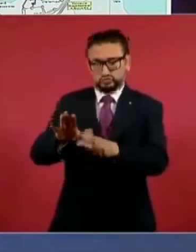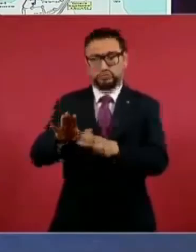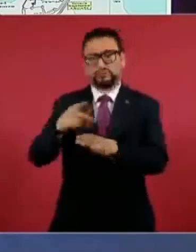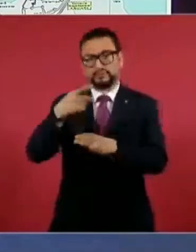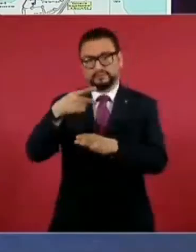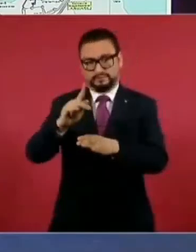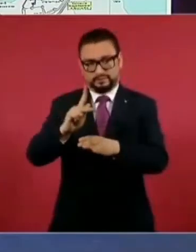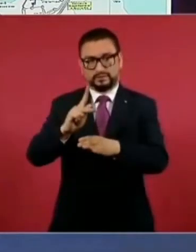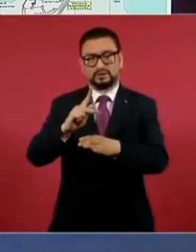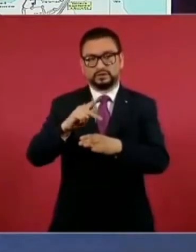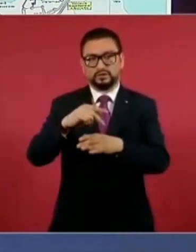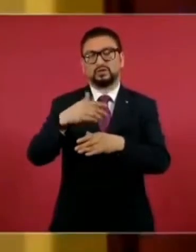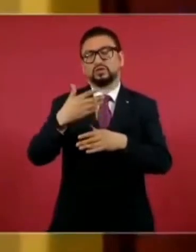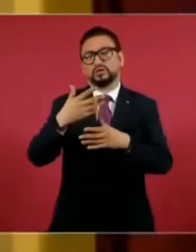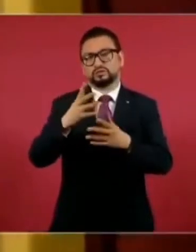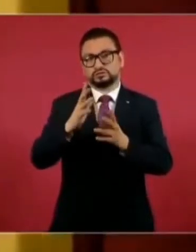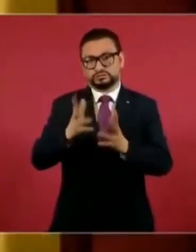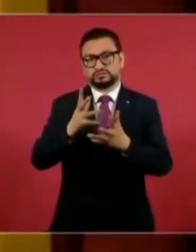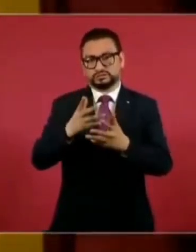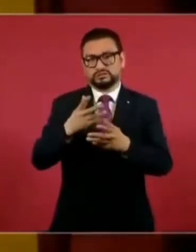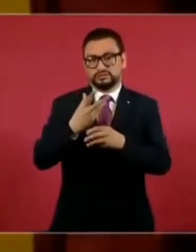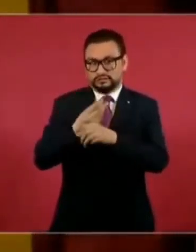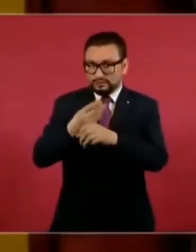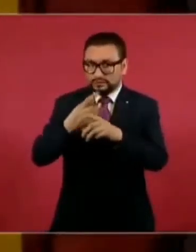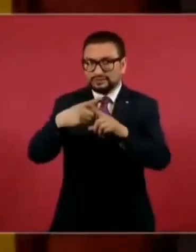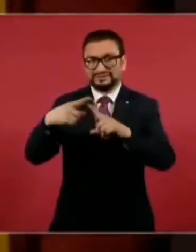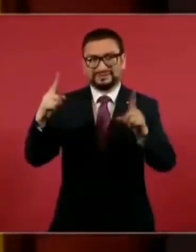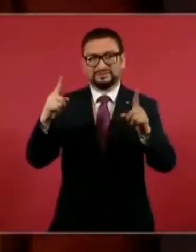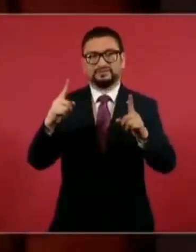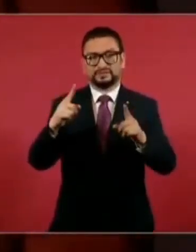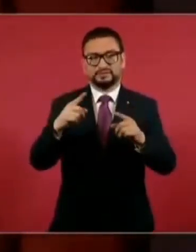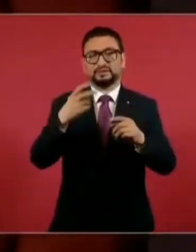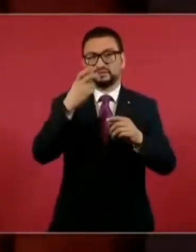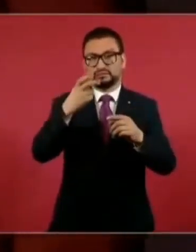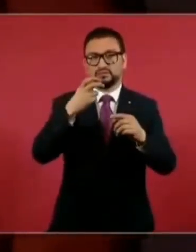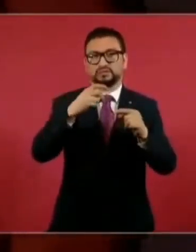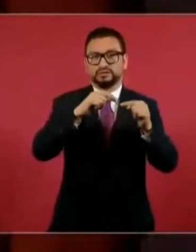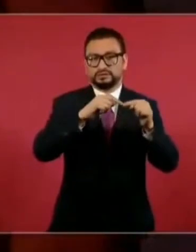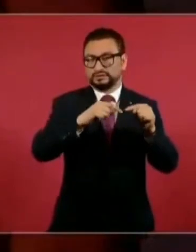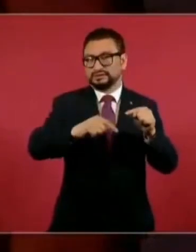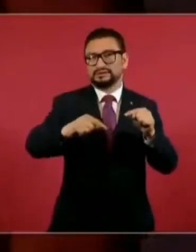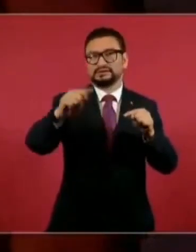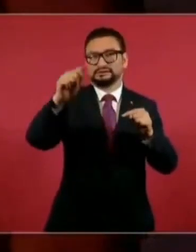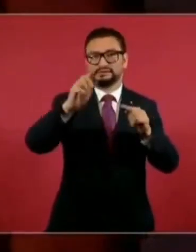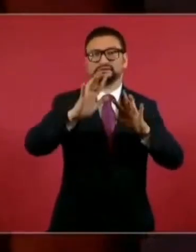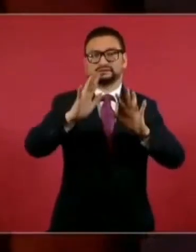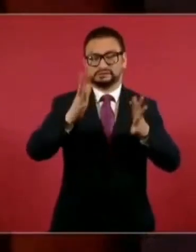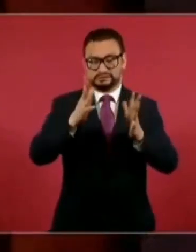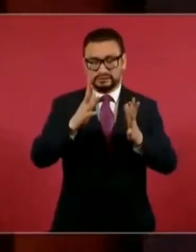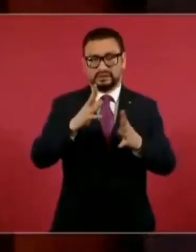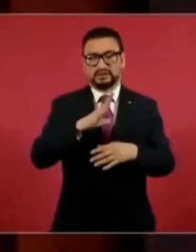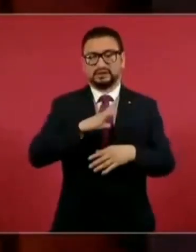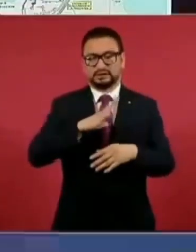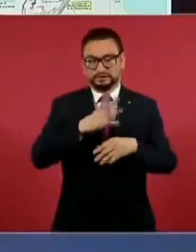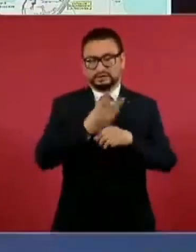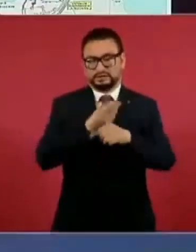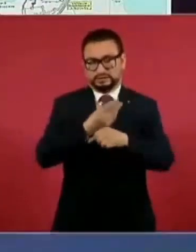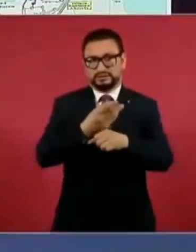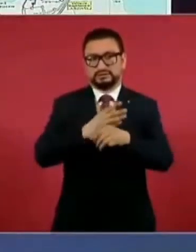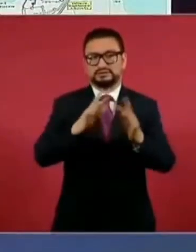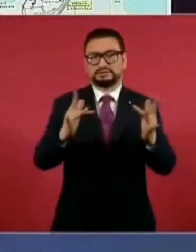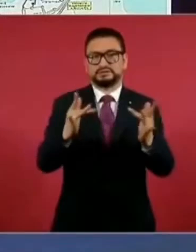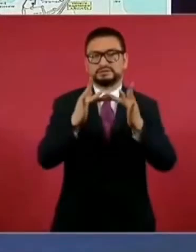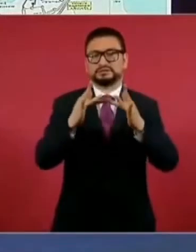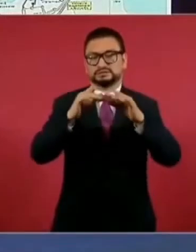pero bueno, las condiciones son muy diferentes, ¿no? Entonces, este enlace ya lo tenemos, ya forma parte